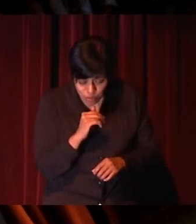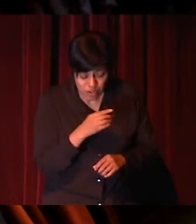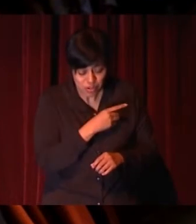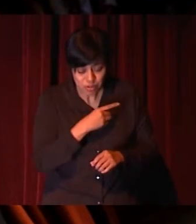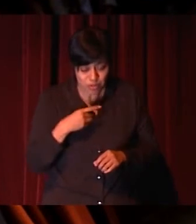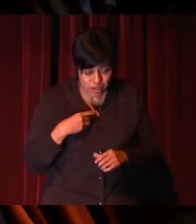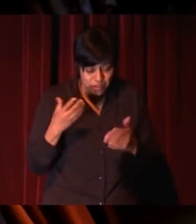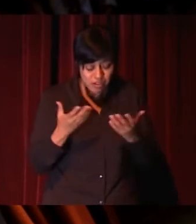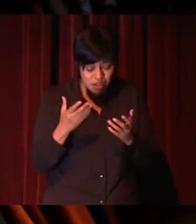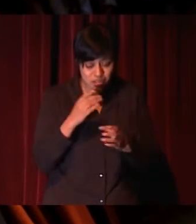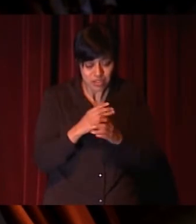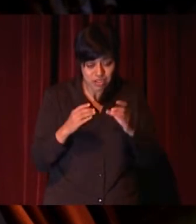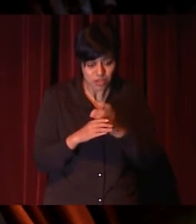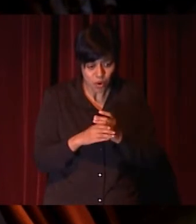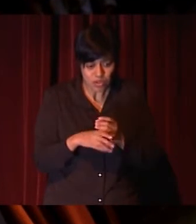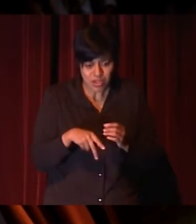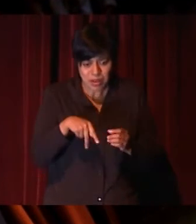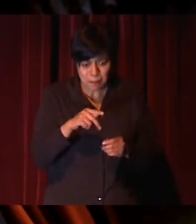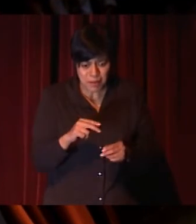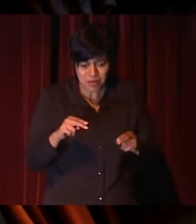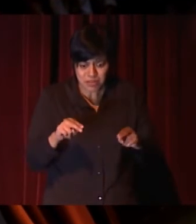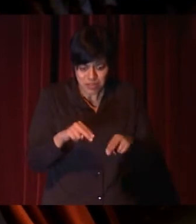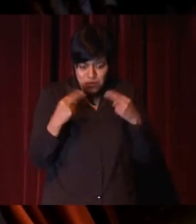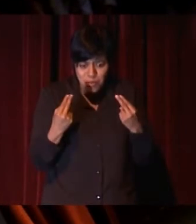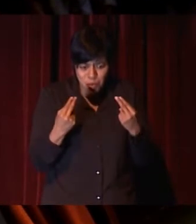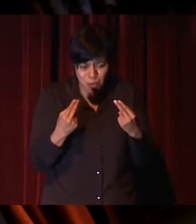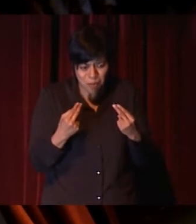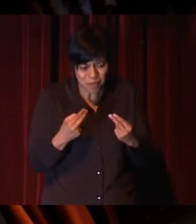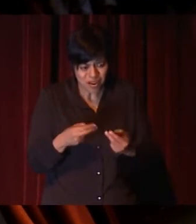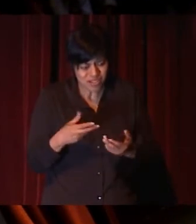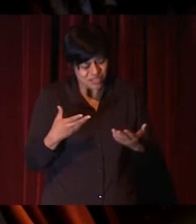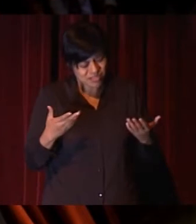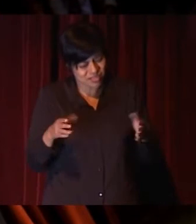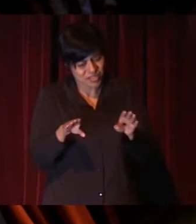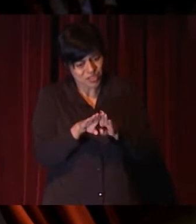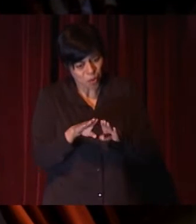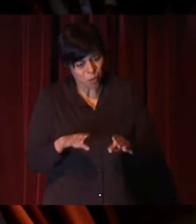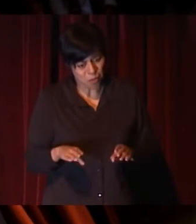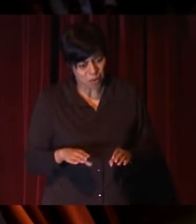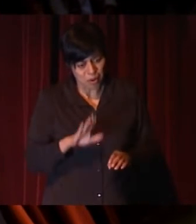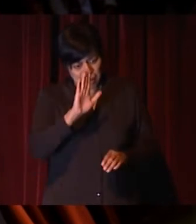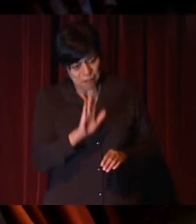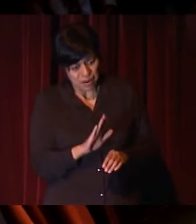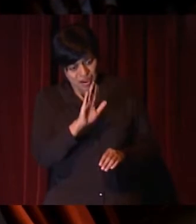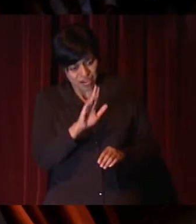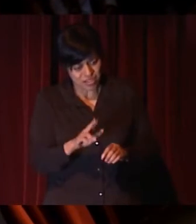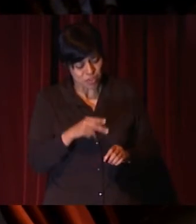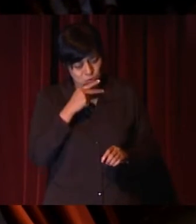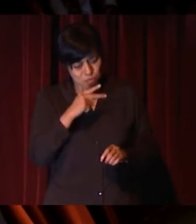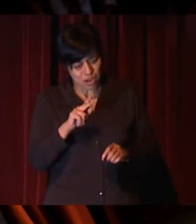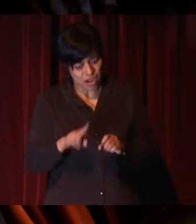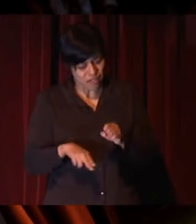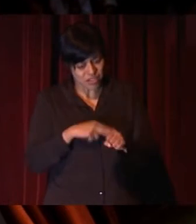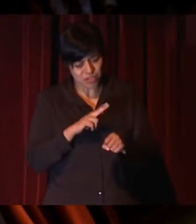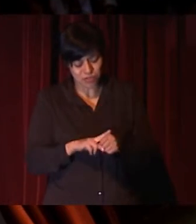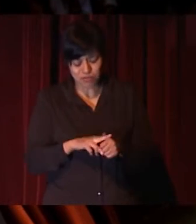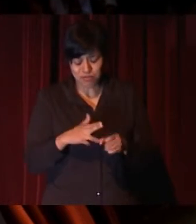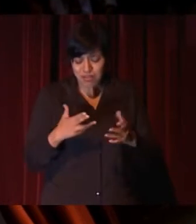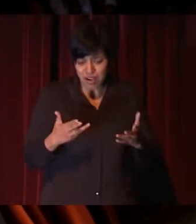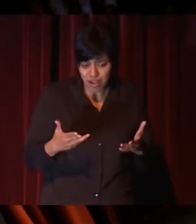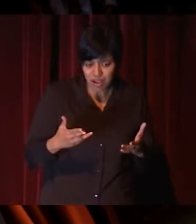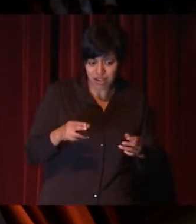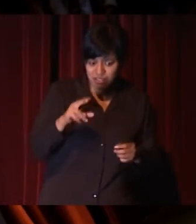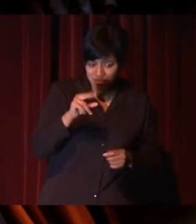al momento de hablarlo y bromear al respecto empiezas a normalizar el espacio y las decisiones ajenas aunque así poéticamente